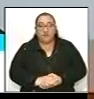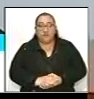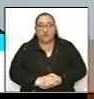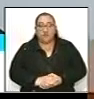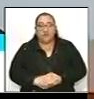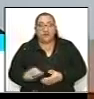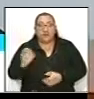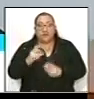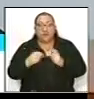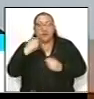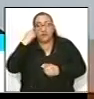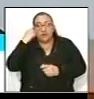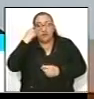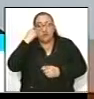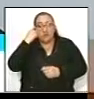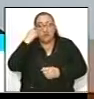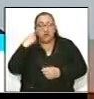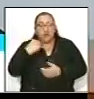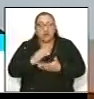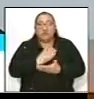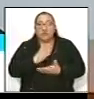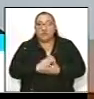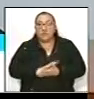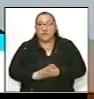Ninguna víctima tiene ese tipo de reparación.